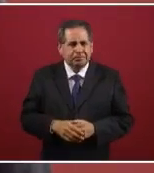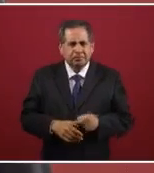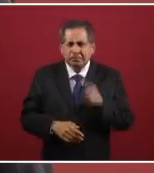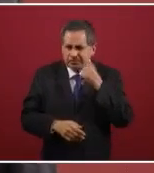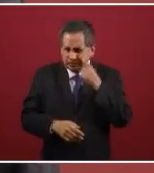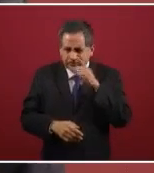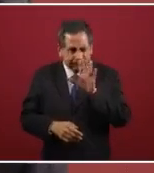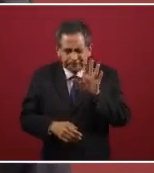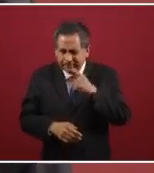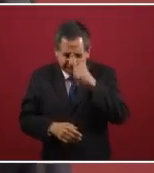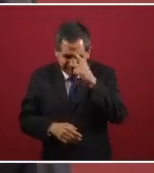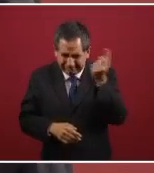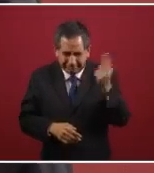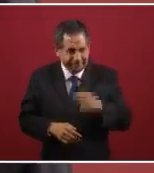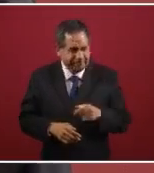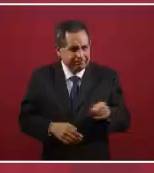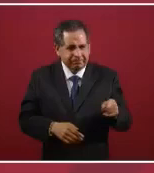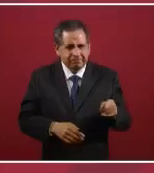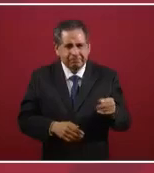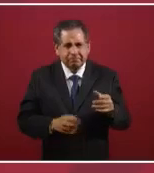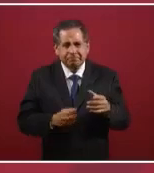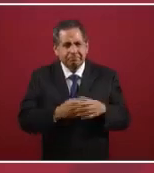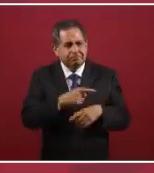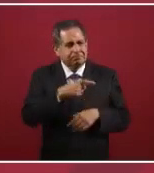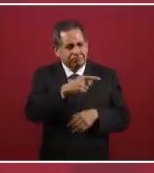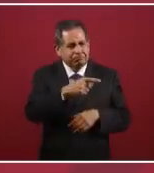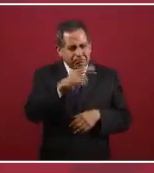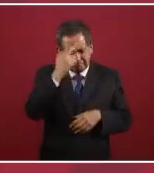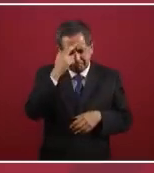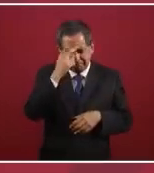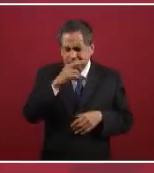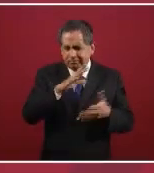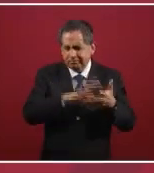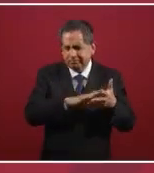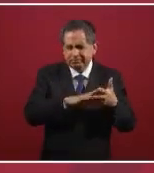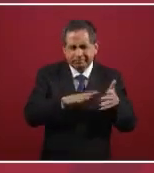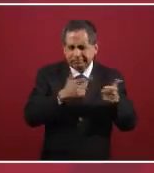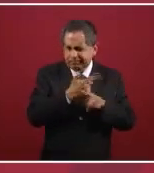sácalo, ¿no? Hazle caso al juez,